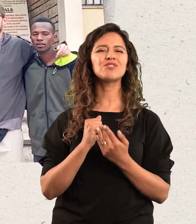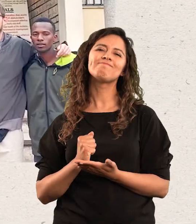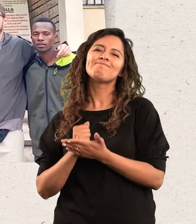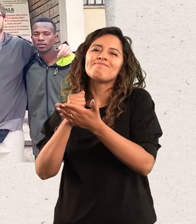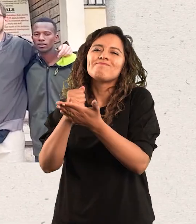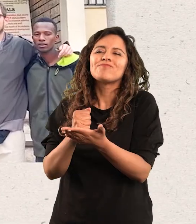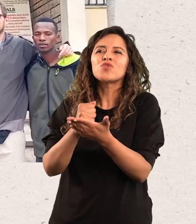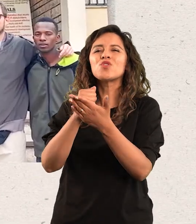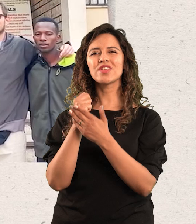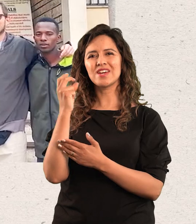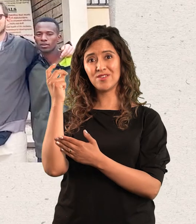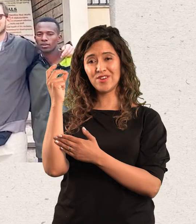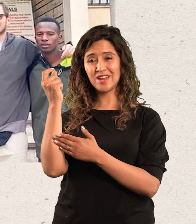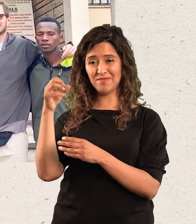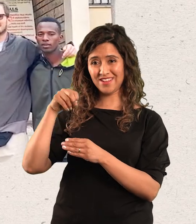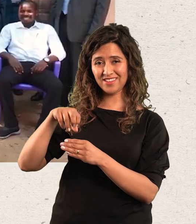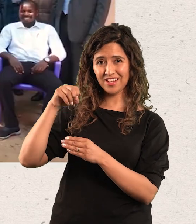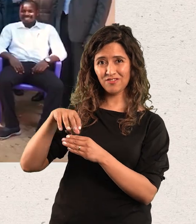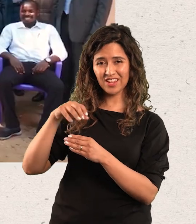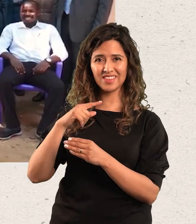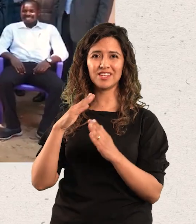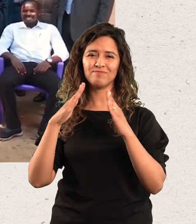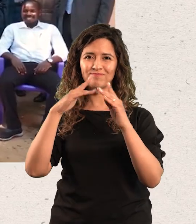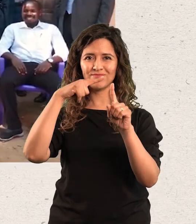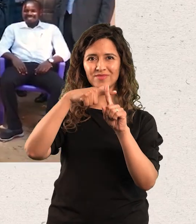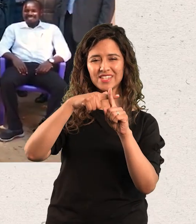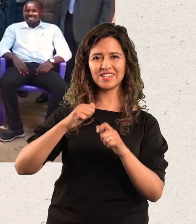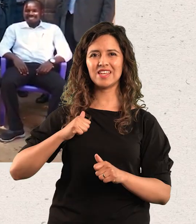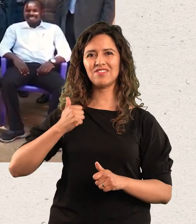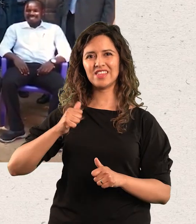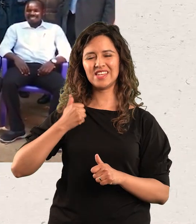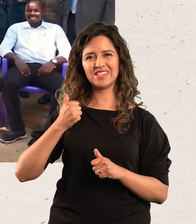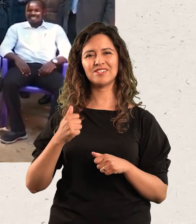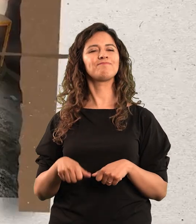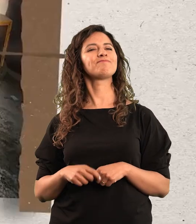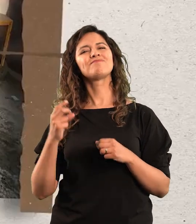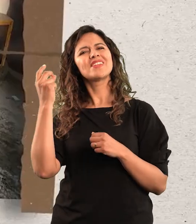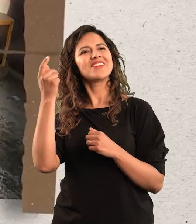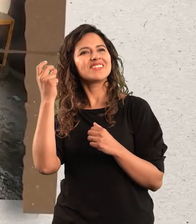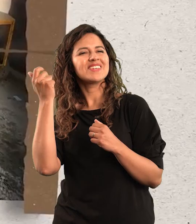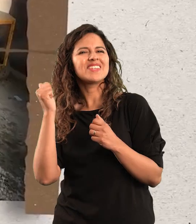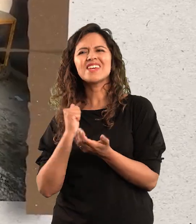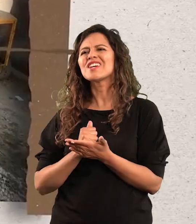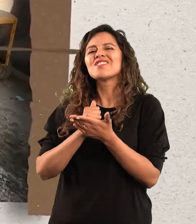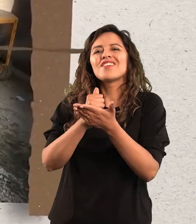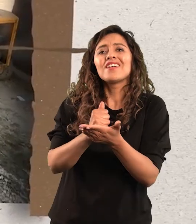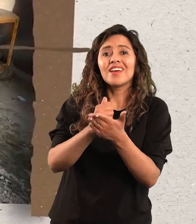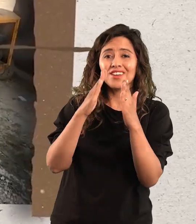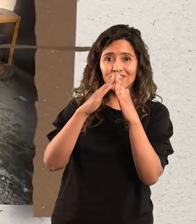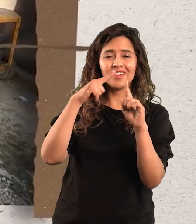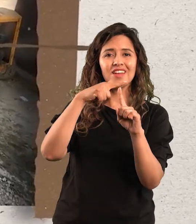por donadores que comenzaron a apoyar a la Iglesia Adventista. De hecho, fueron estos recursos y la ayuda de la Iglesia